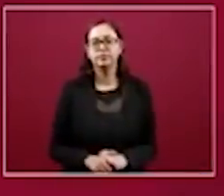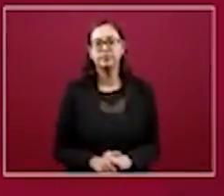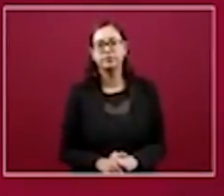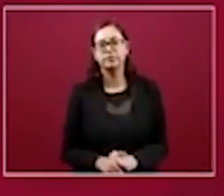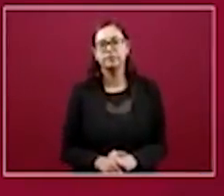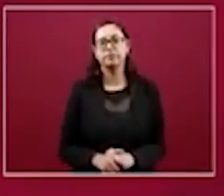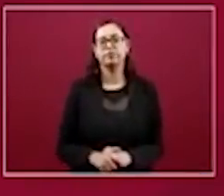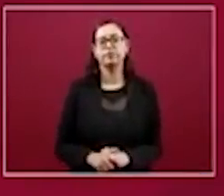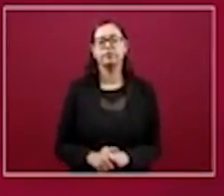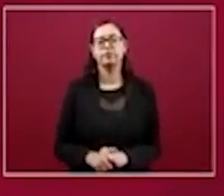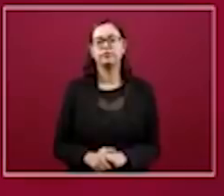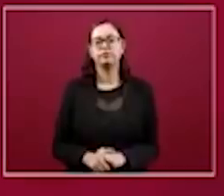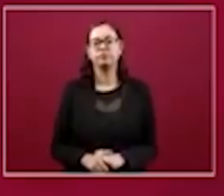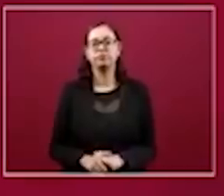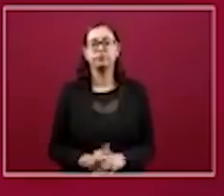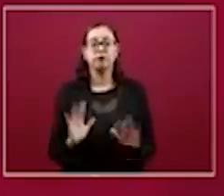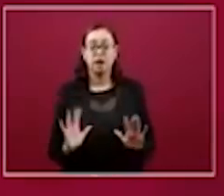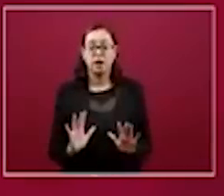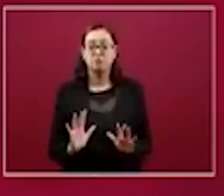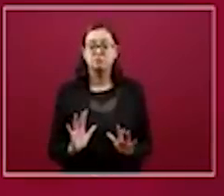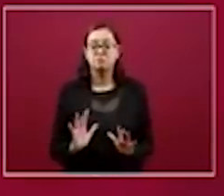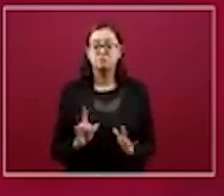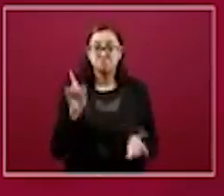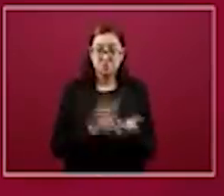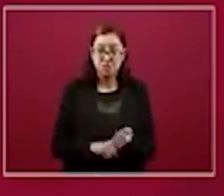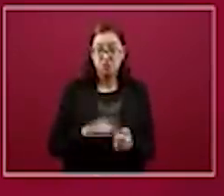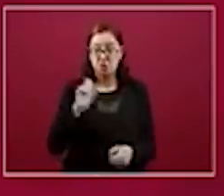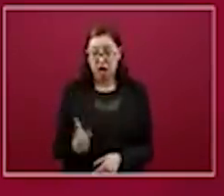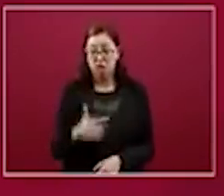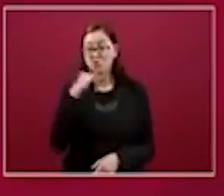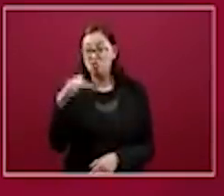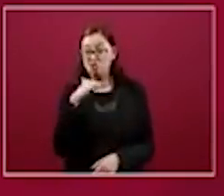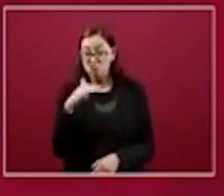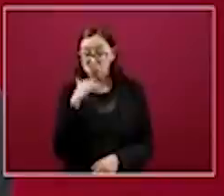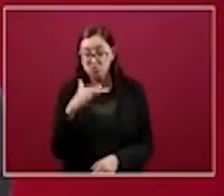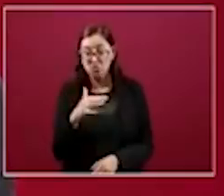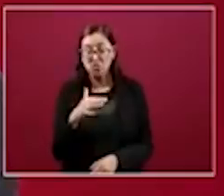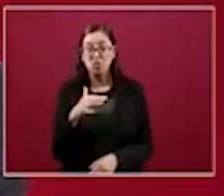es que, independientemente de denuncias de corrupción, lo que resulta